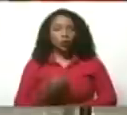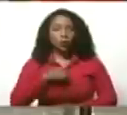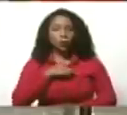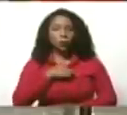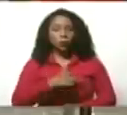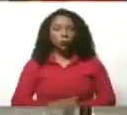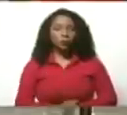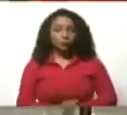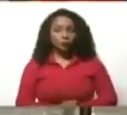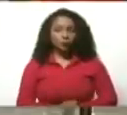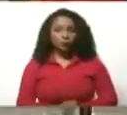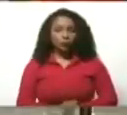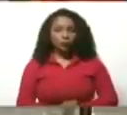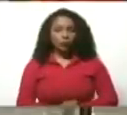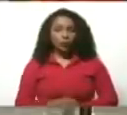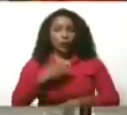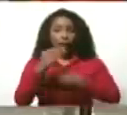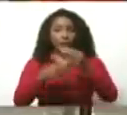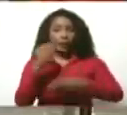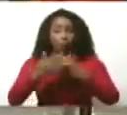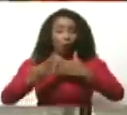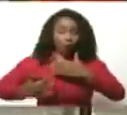nosotros hemos adelantado